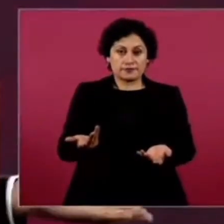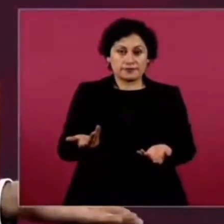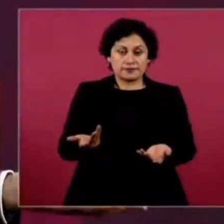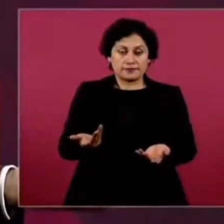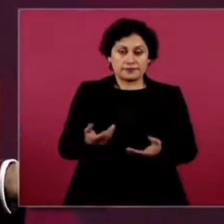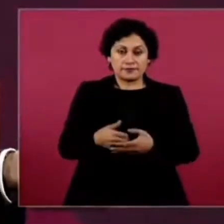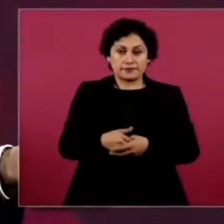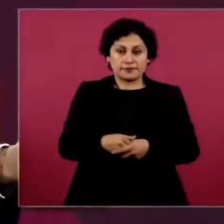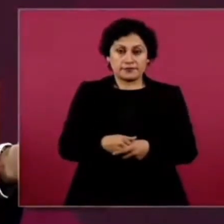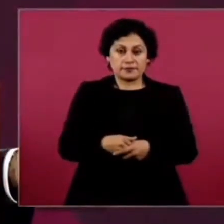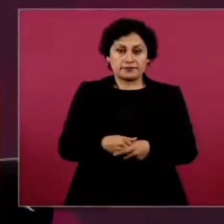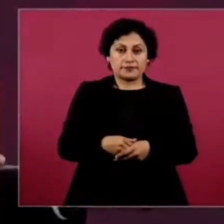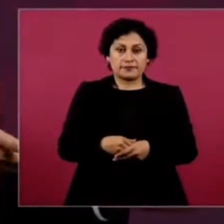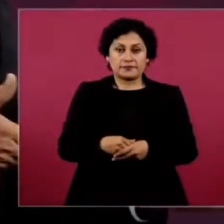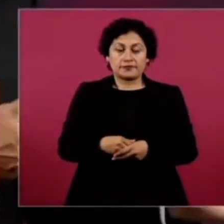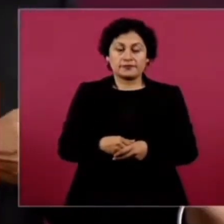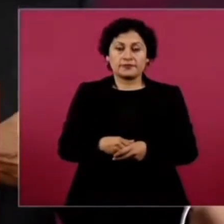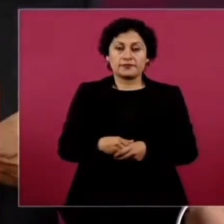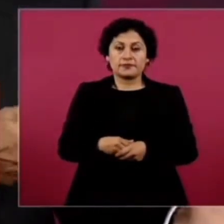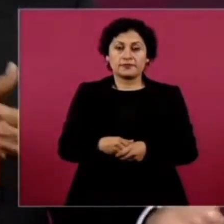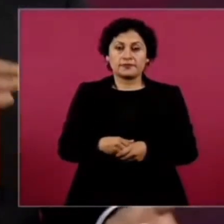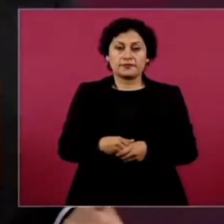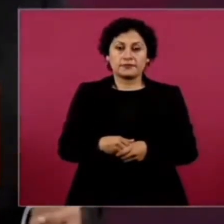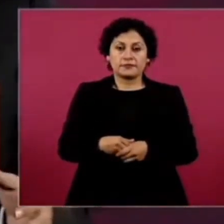y que no tengan